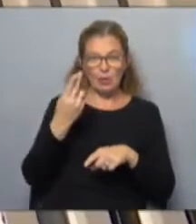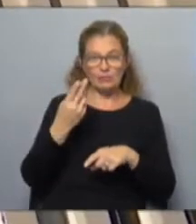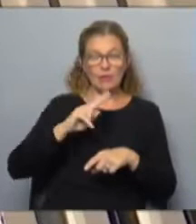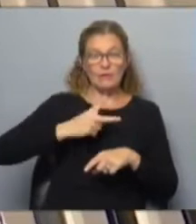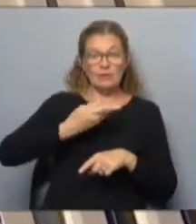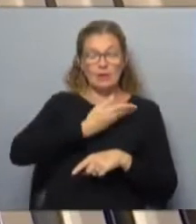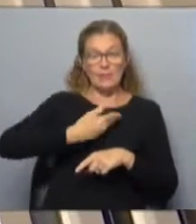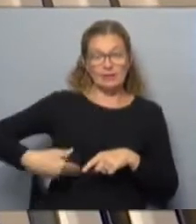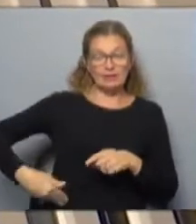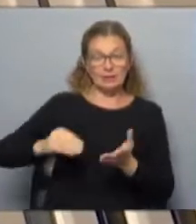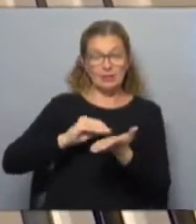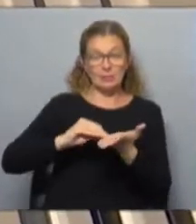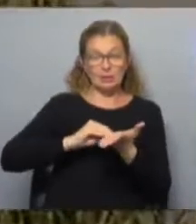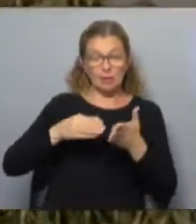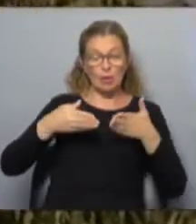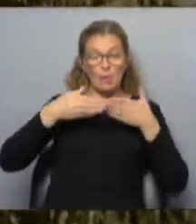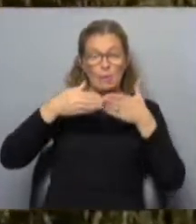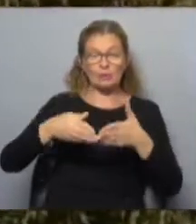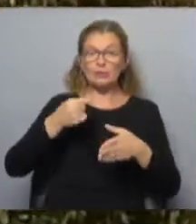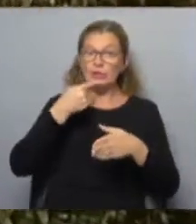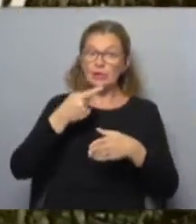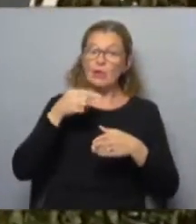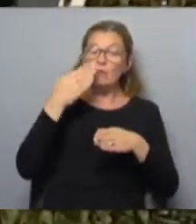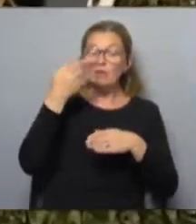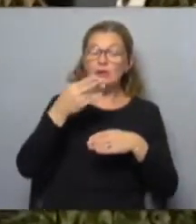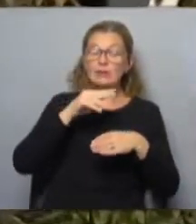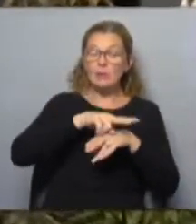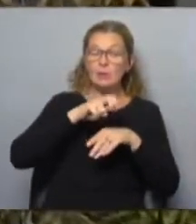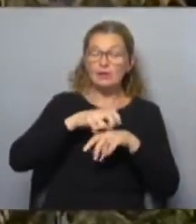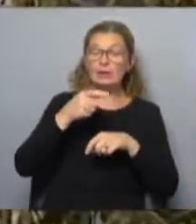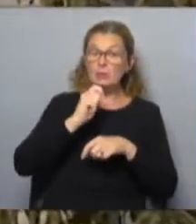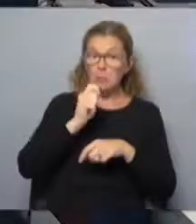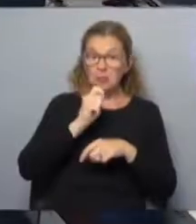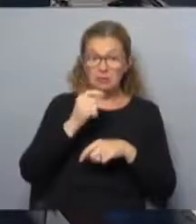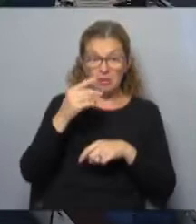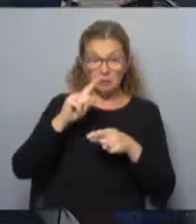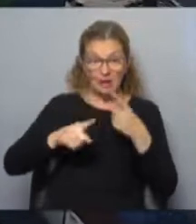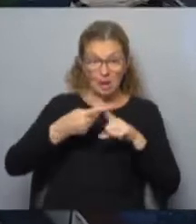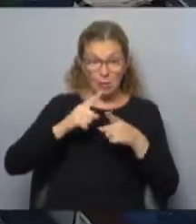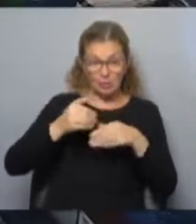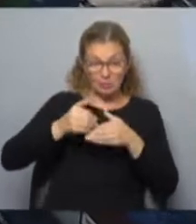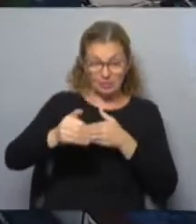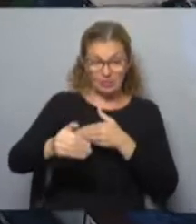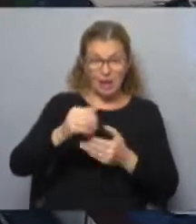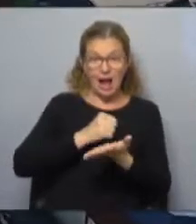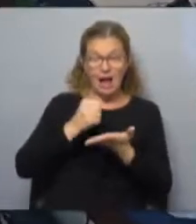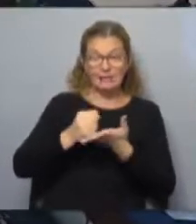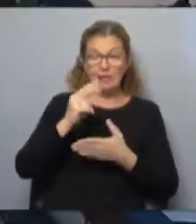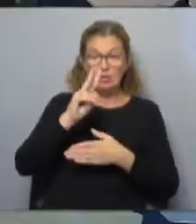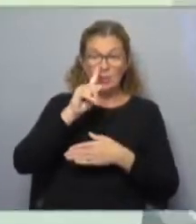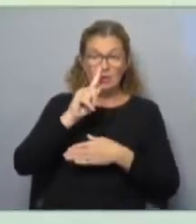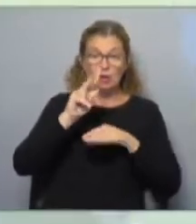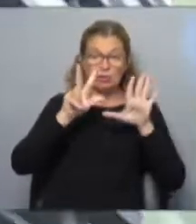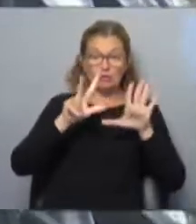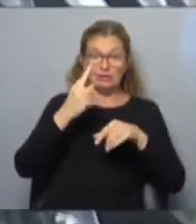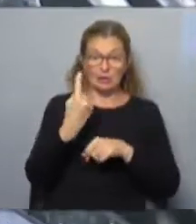Vicepresidente de la Administración Nacional de Puertos admitió ante Fiscalía que se enteró por la prensa del acuerdo de extensión hasta 2081.